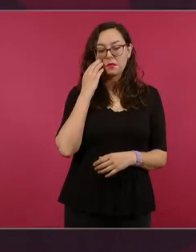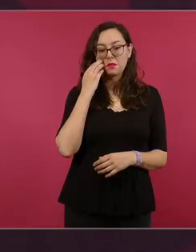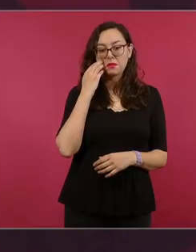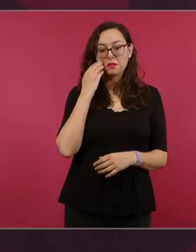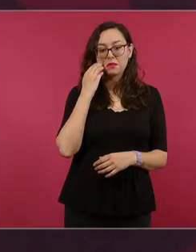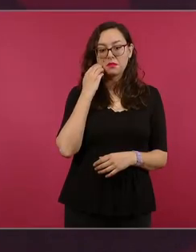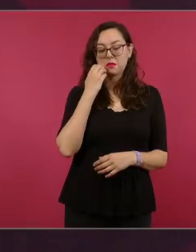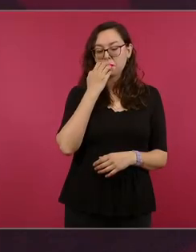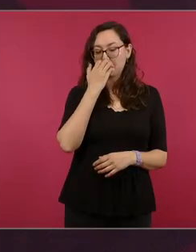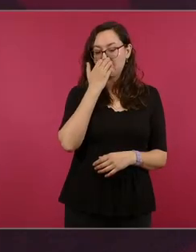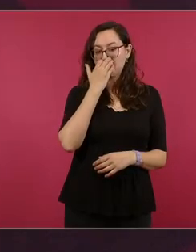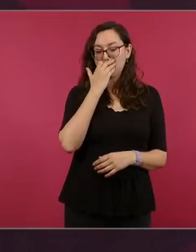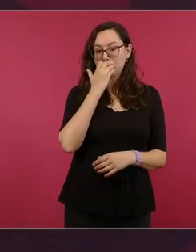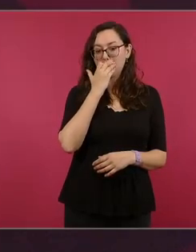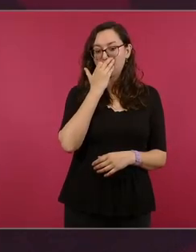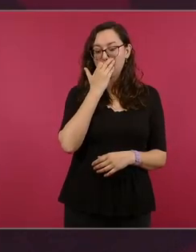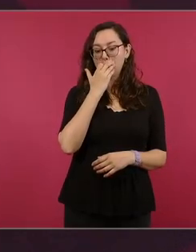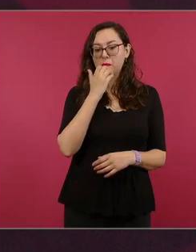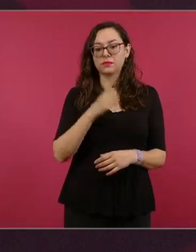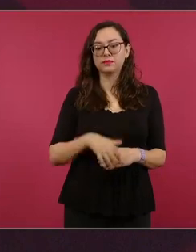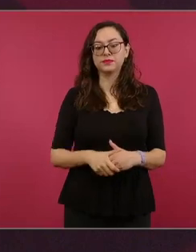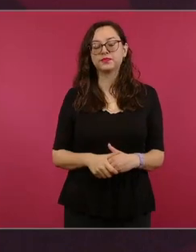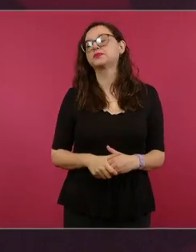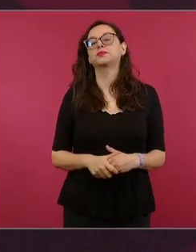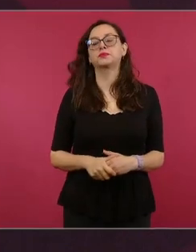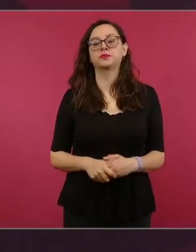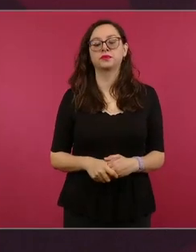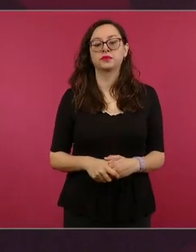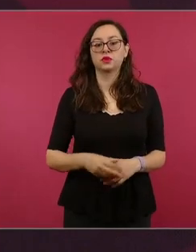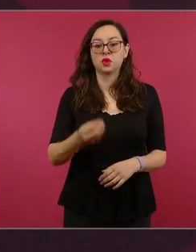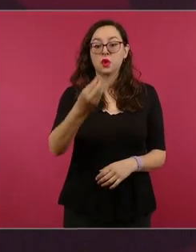Todo lo que se hace con maíz,